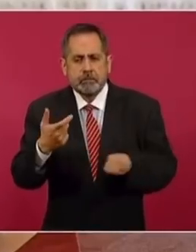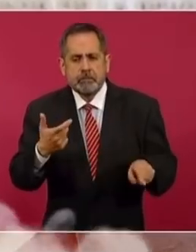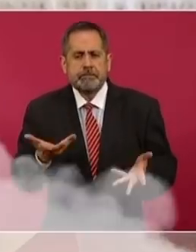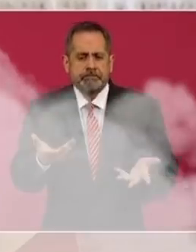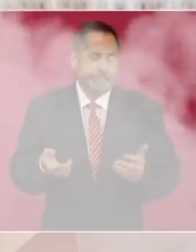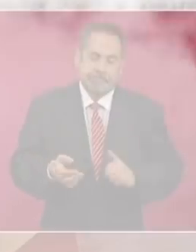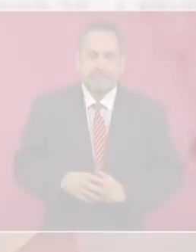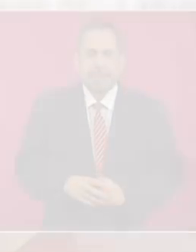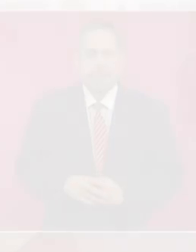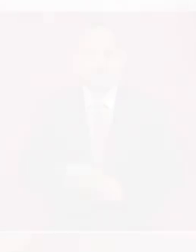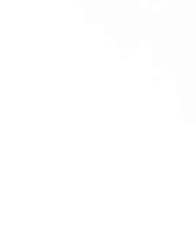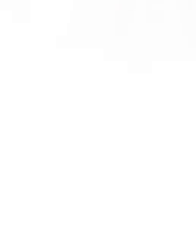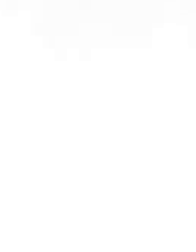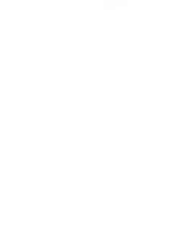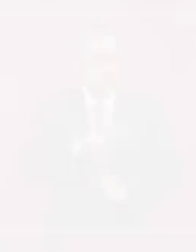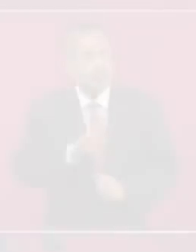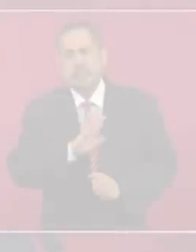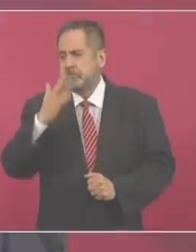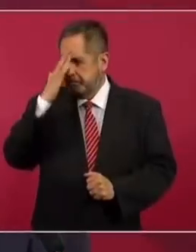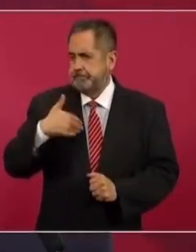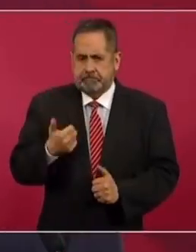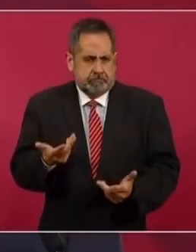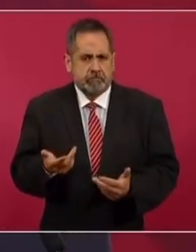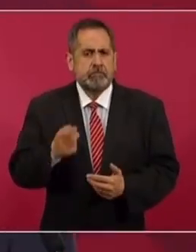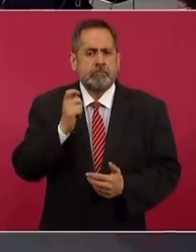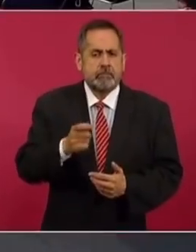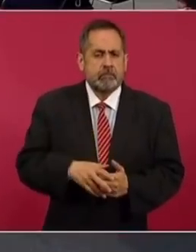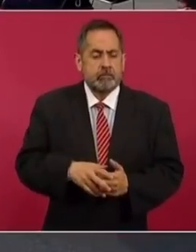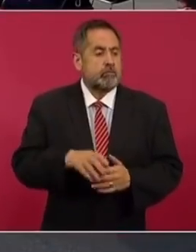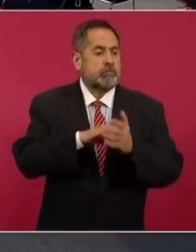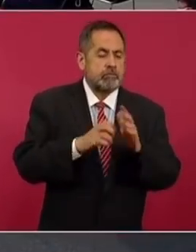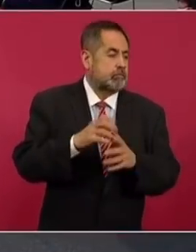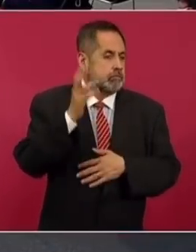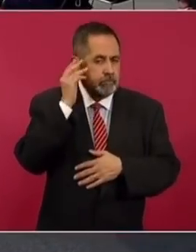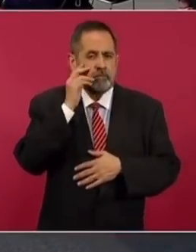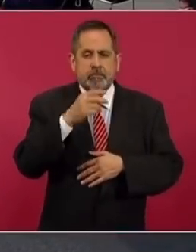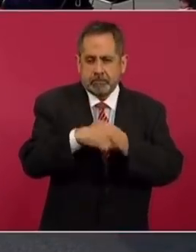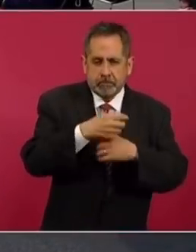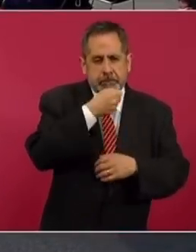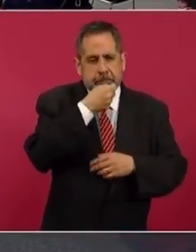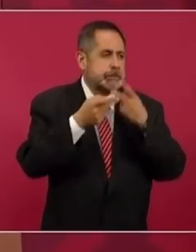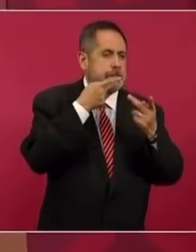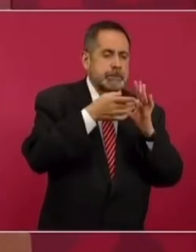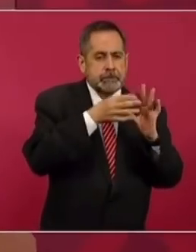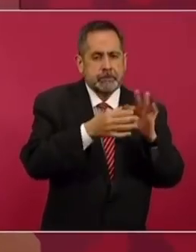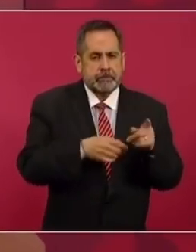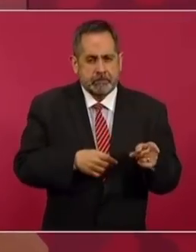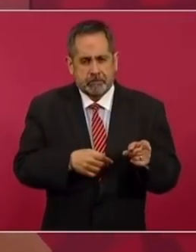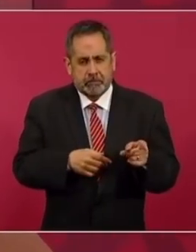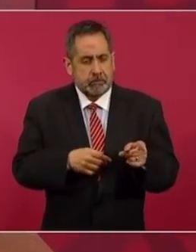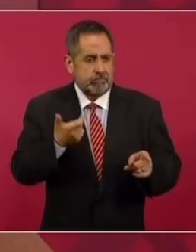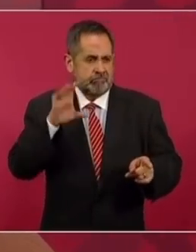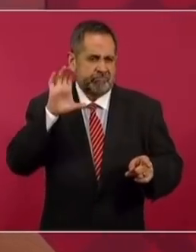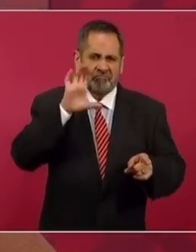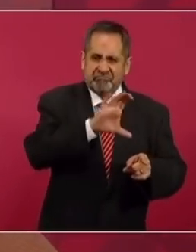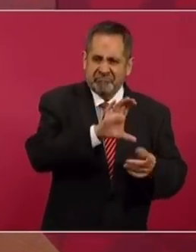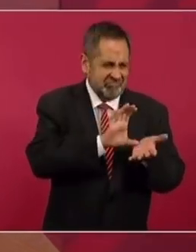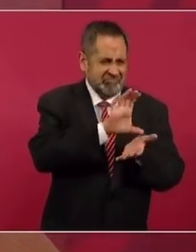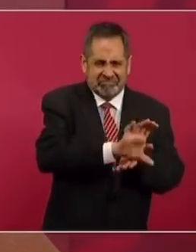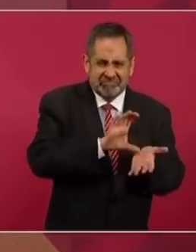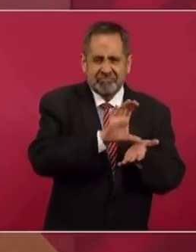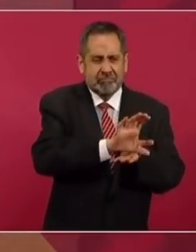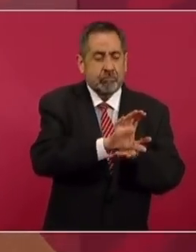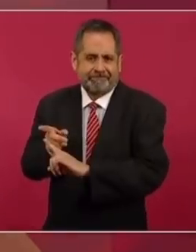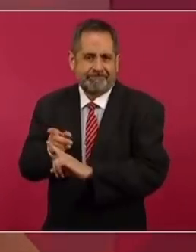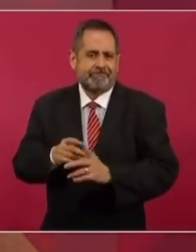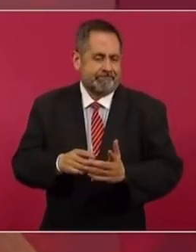recursos para que la gente sepa que un conductor de radio, de televisión, un periodista, está recibiendo dinero con